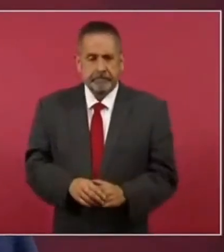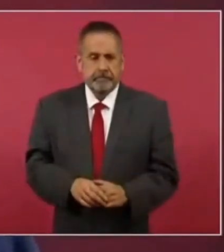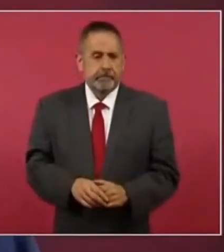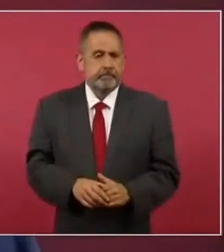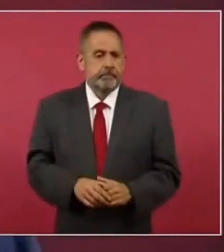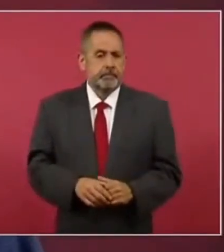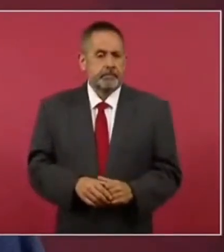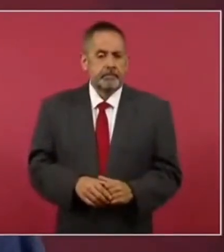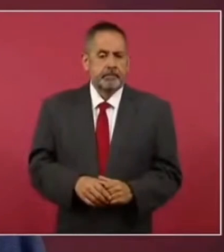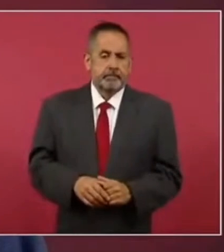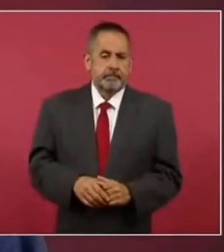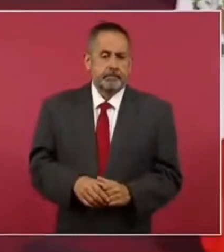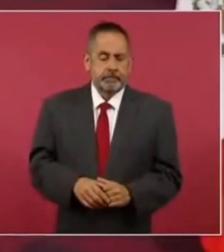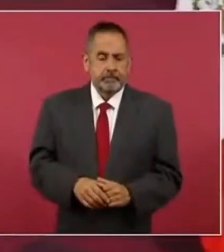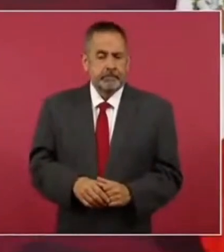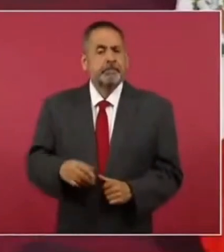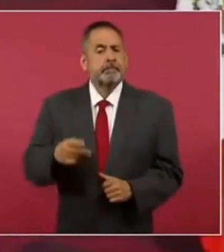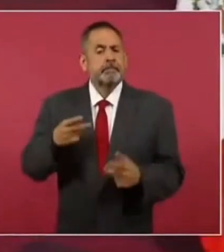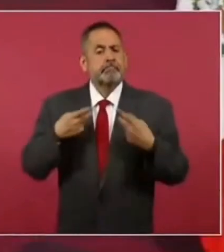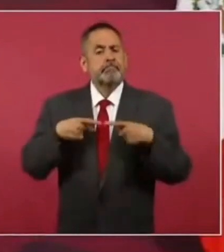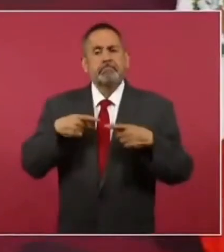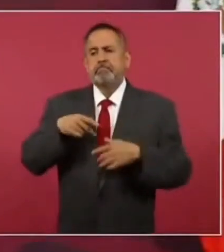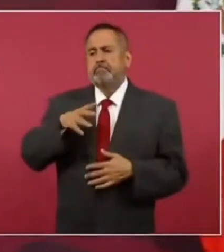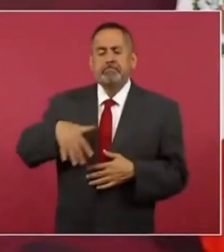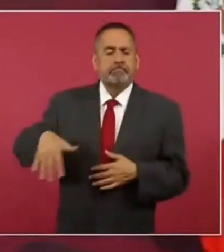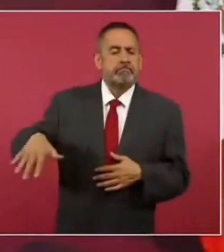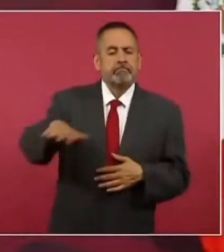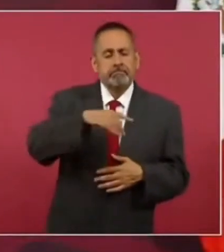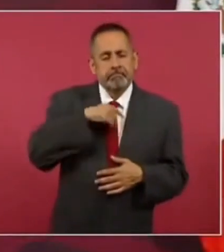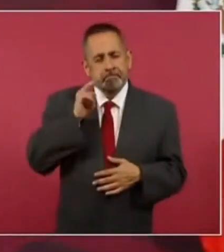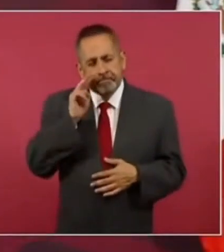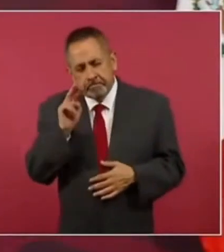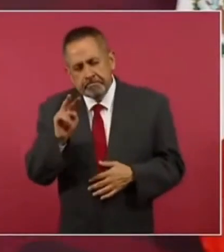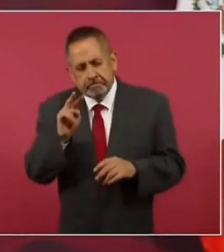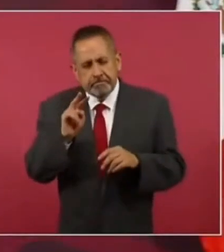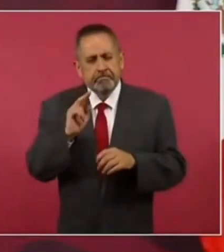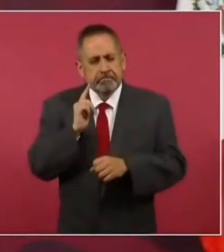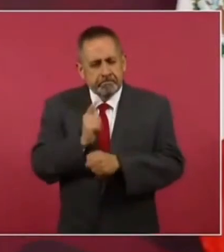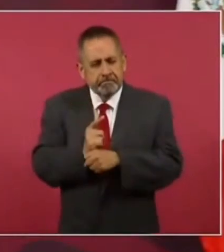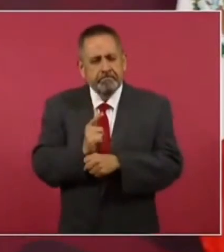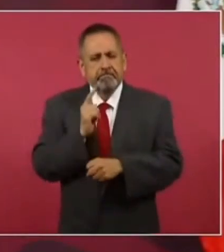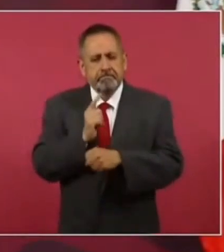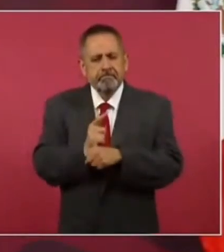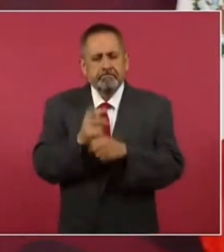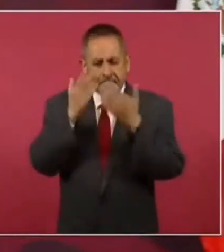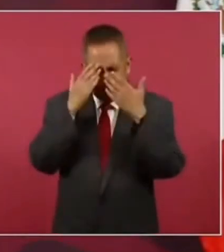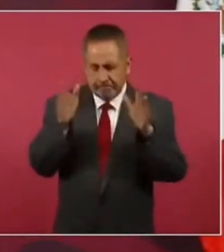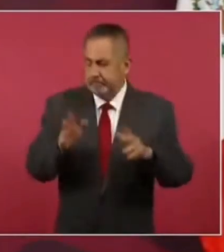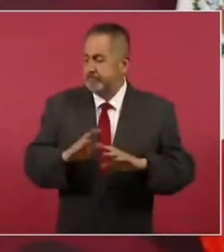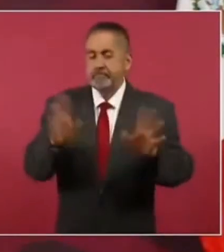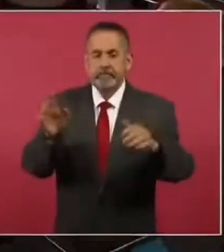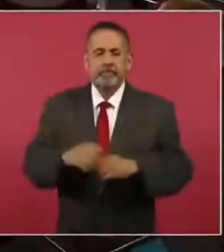y que la gente vaya este Sabiendo sobre eso pero bueno cerramos